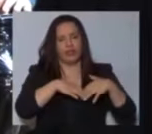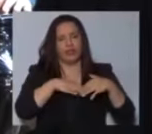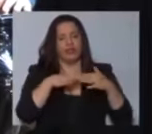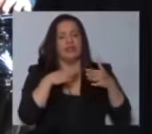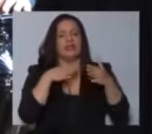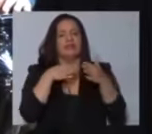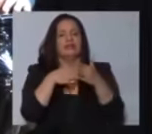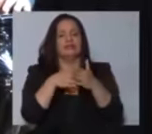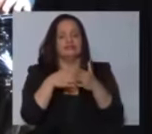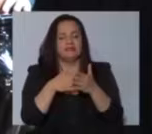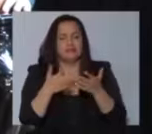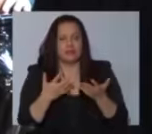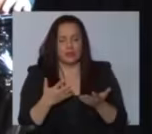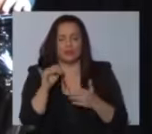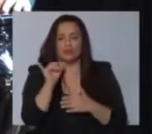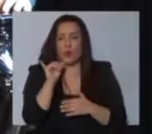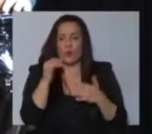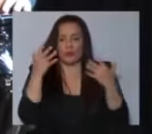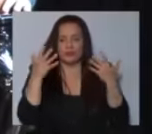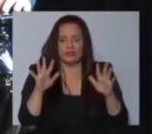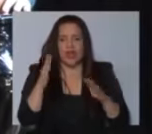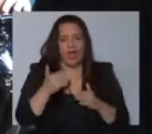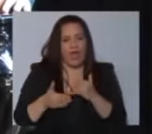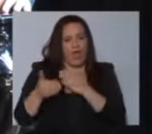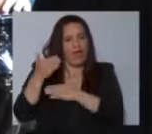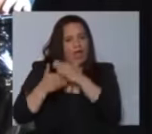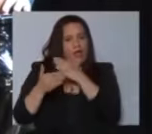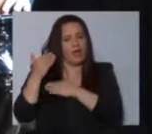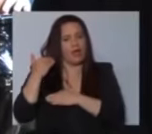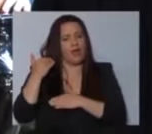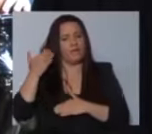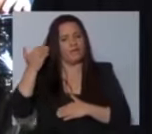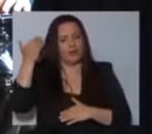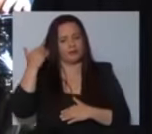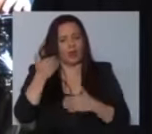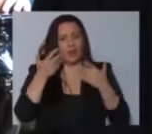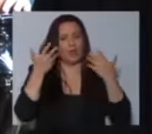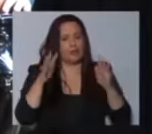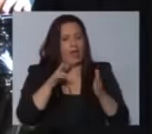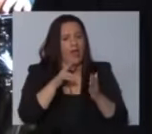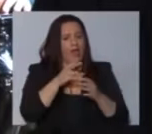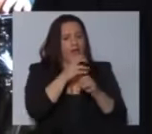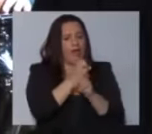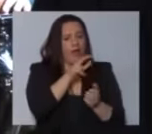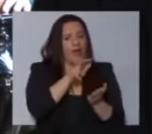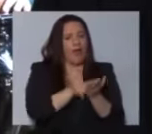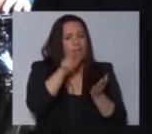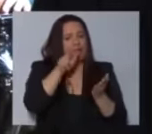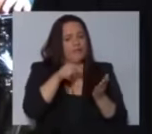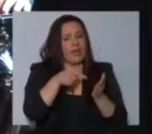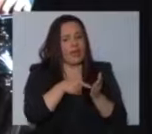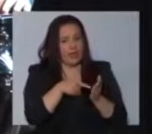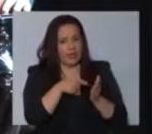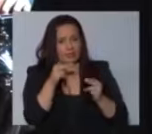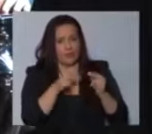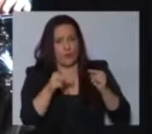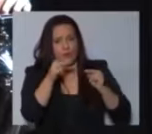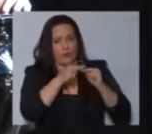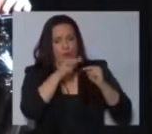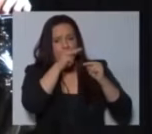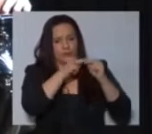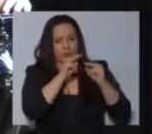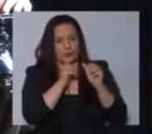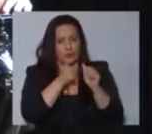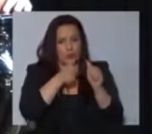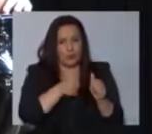Insistimos, como ya lo habíamos hecho en el pasado, que la aprobación de esos impuestos estaba sujeta a